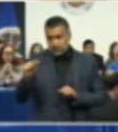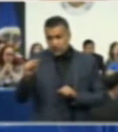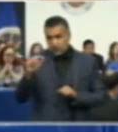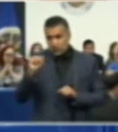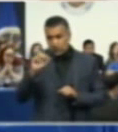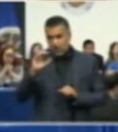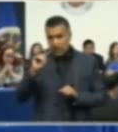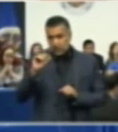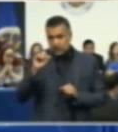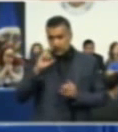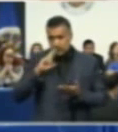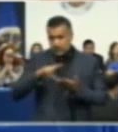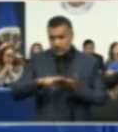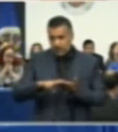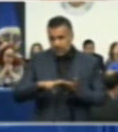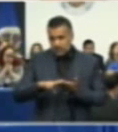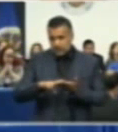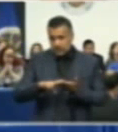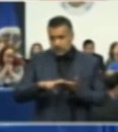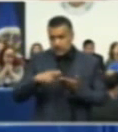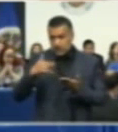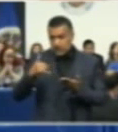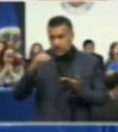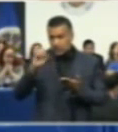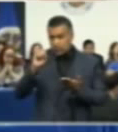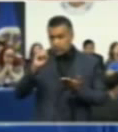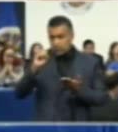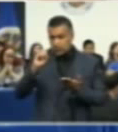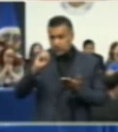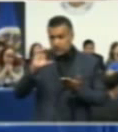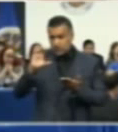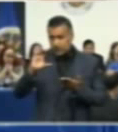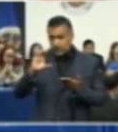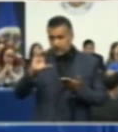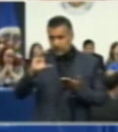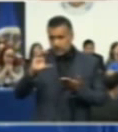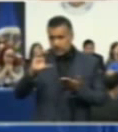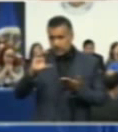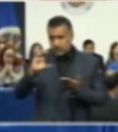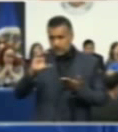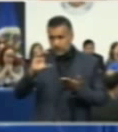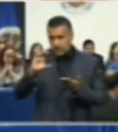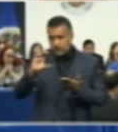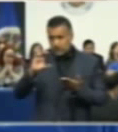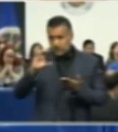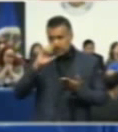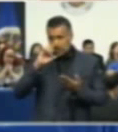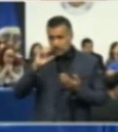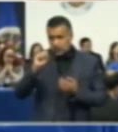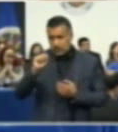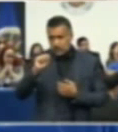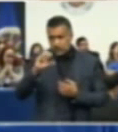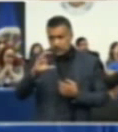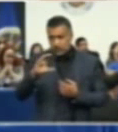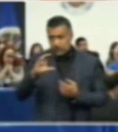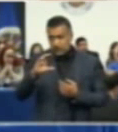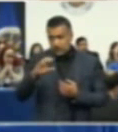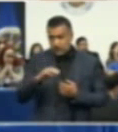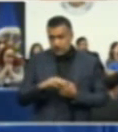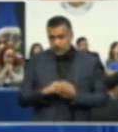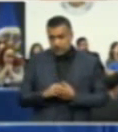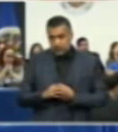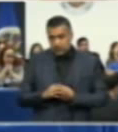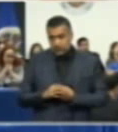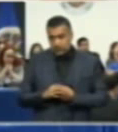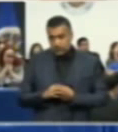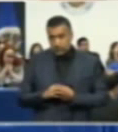gobiernos regionales, locales y la propia sociedad civil. Ha recibido el aporte de las instituciones de la sociedad civil en el seno de